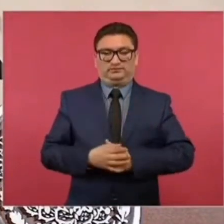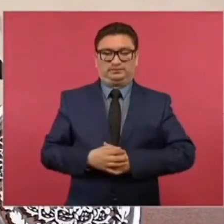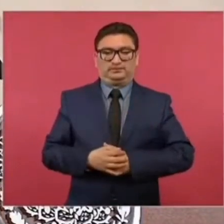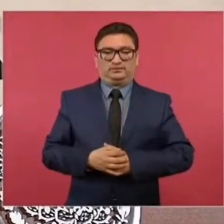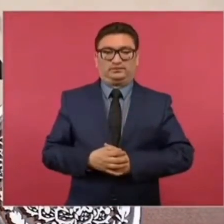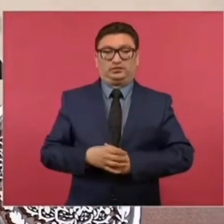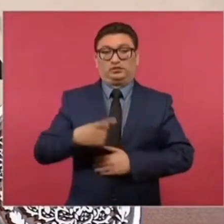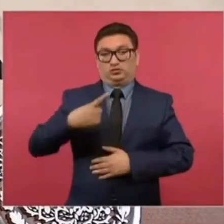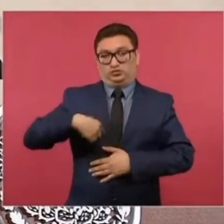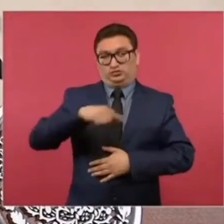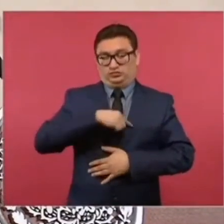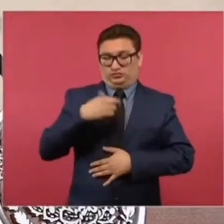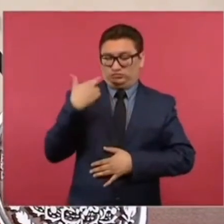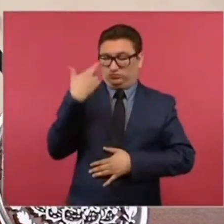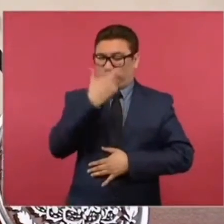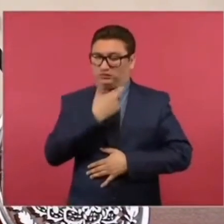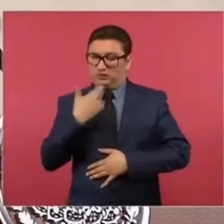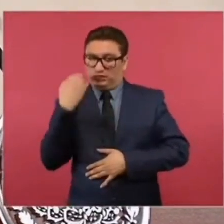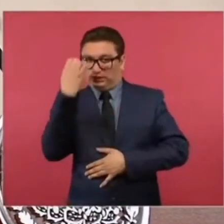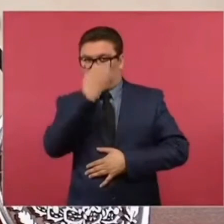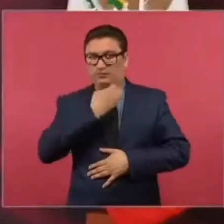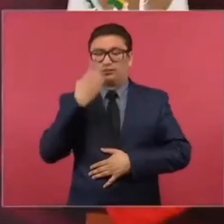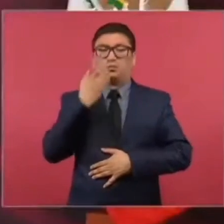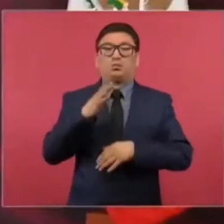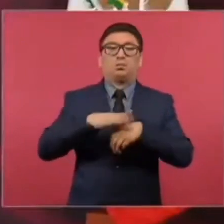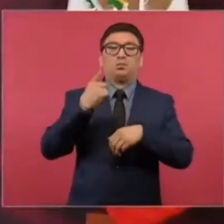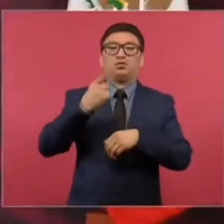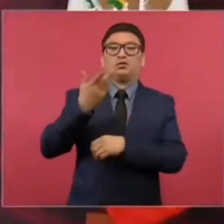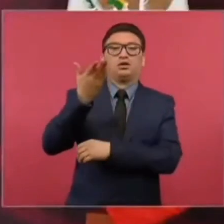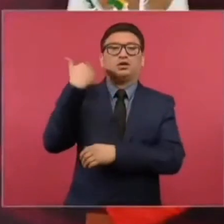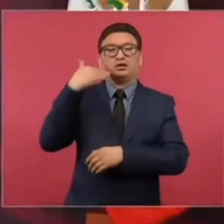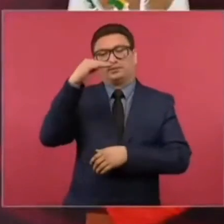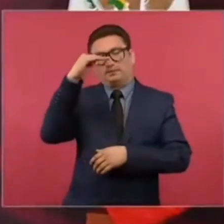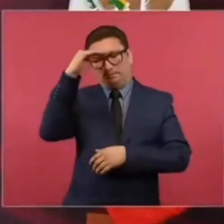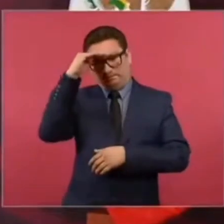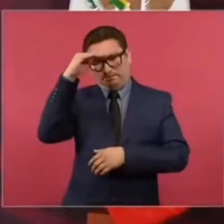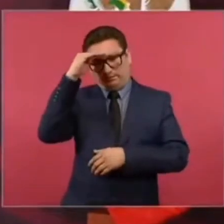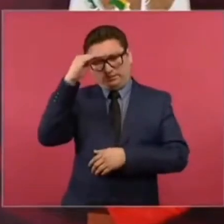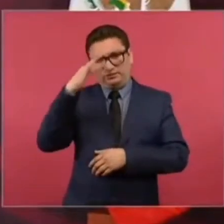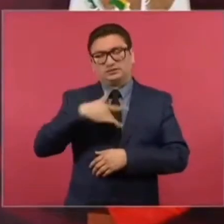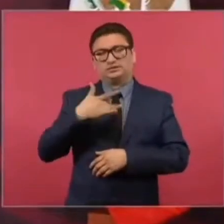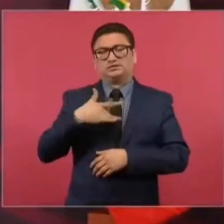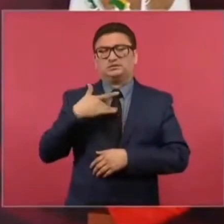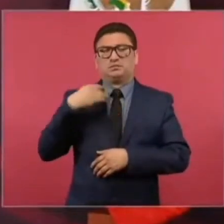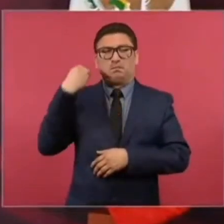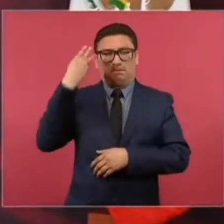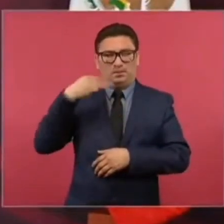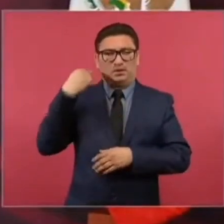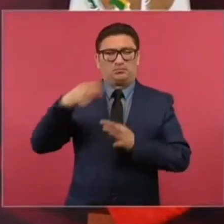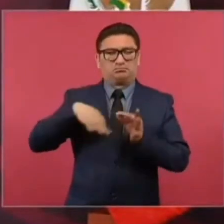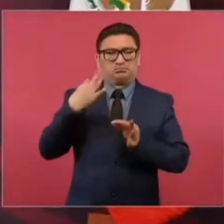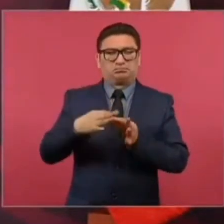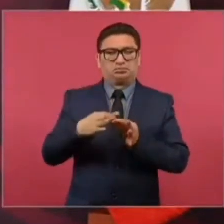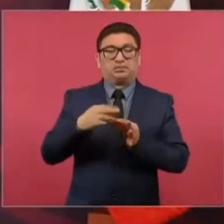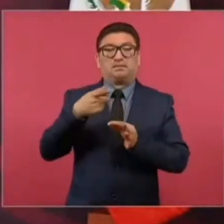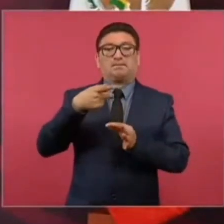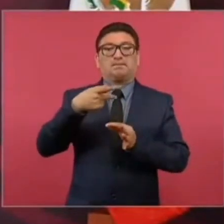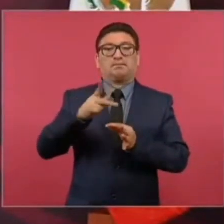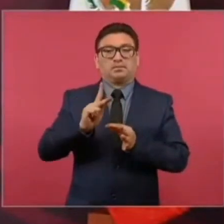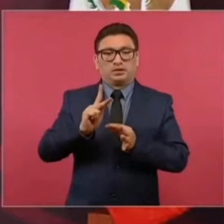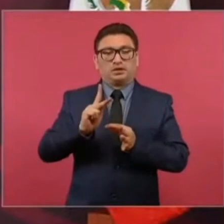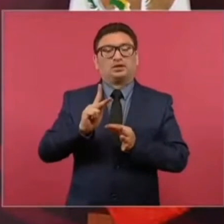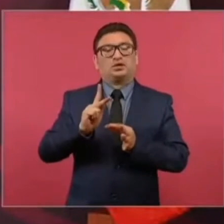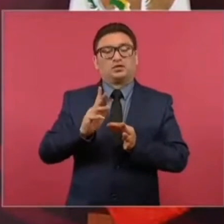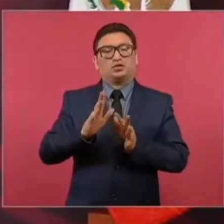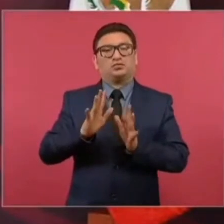Estamos haciendo una revisión porque originalmente se pensaba terminar en marzo, pero